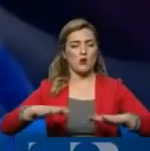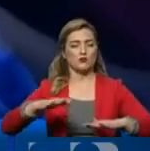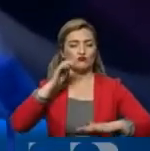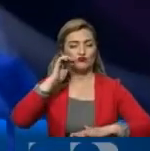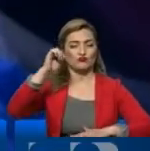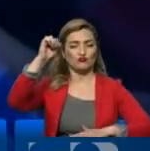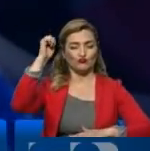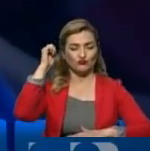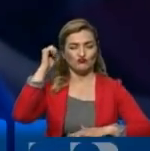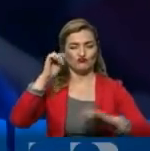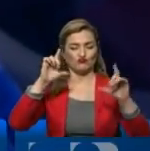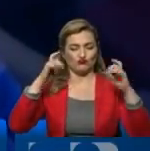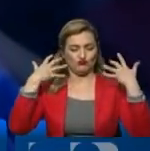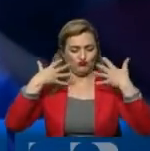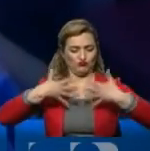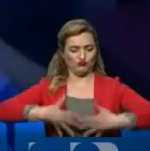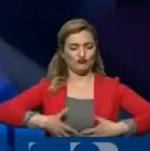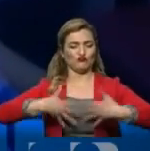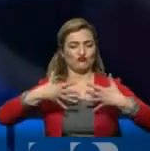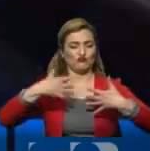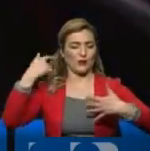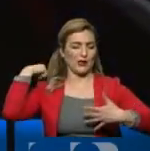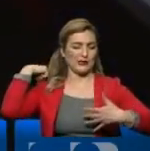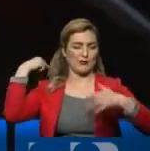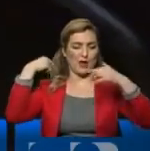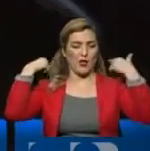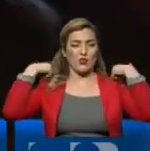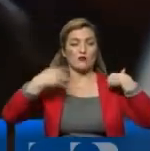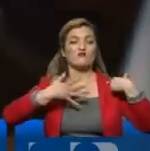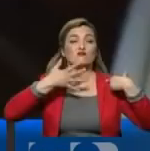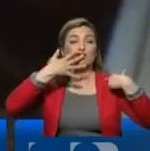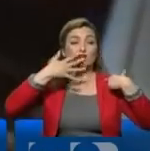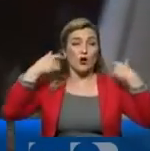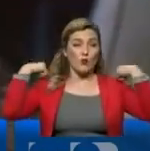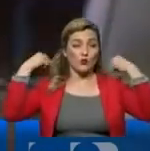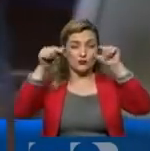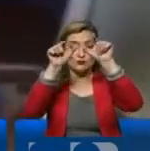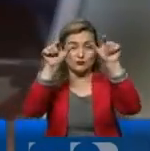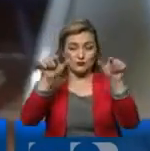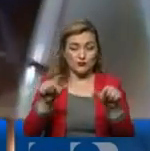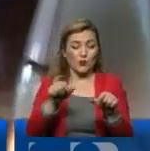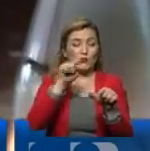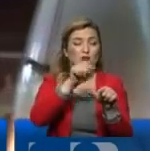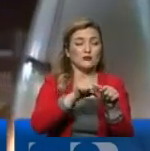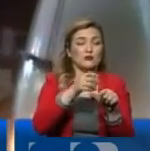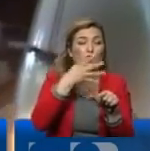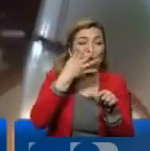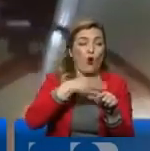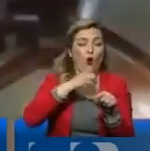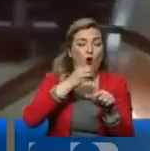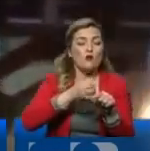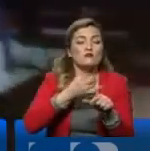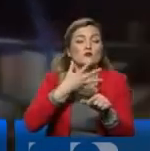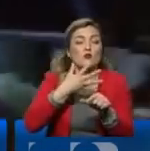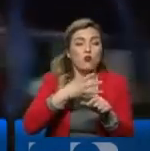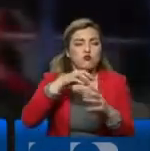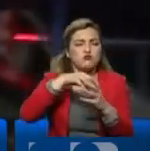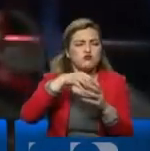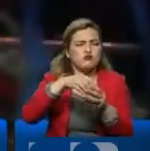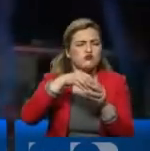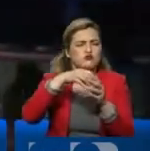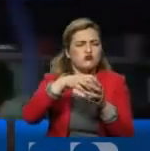tomografía, presenta un hemoneumotórax que consiste en la presencia de aire y de sangre en el pulmón, en este caso se trata del pulmón